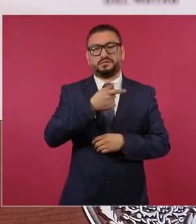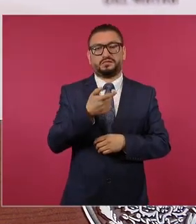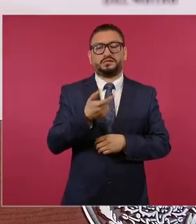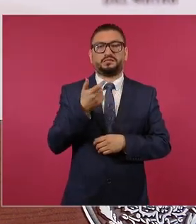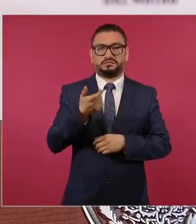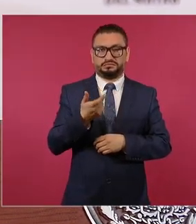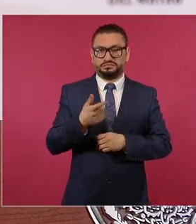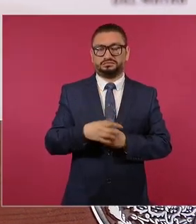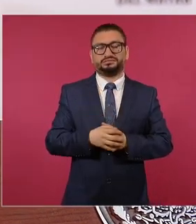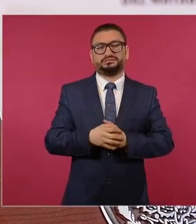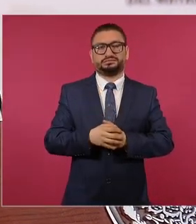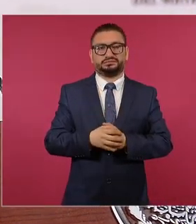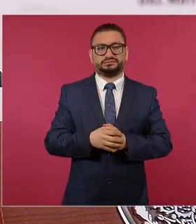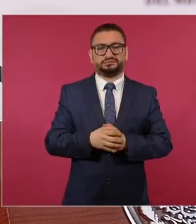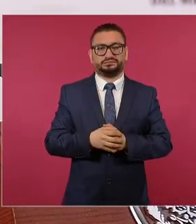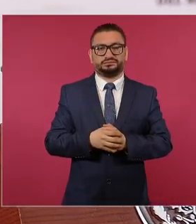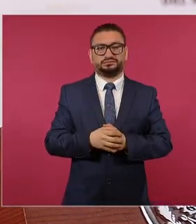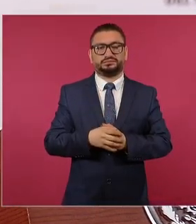más